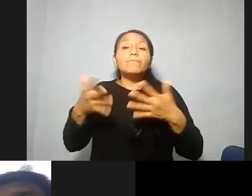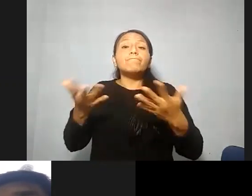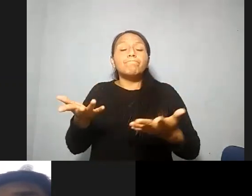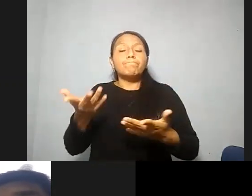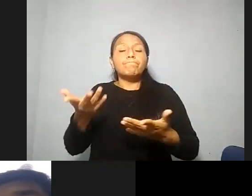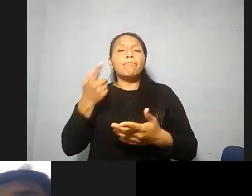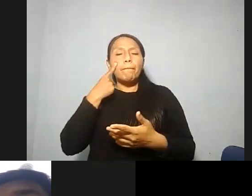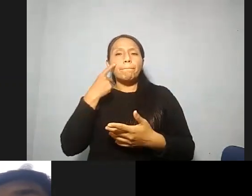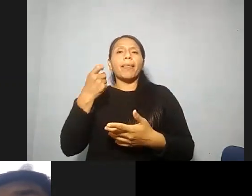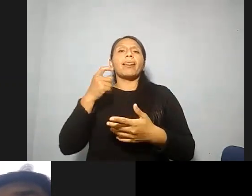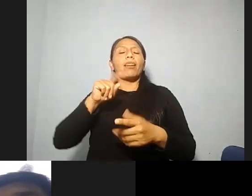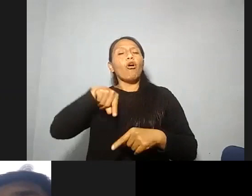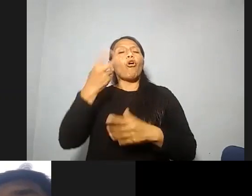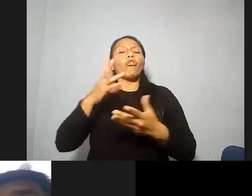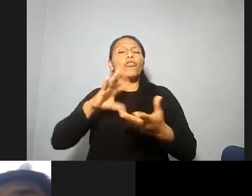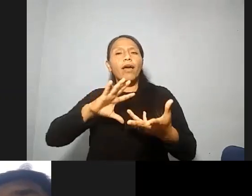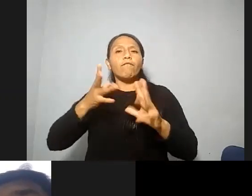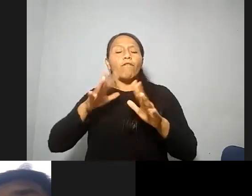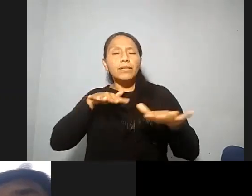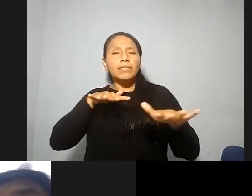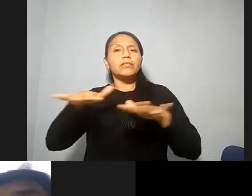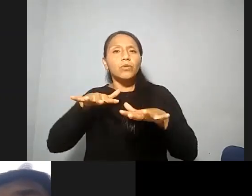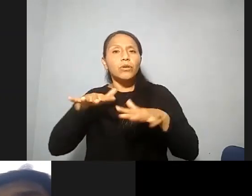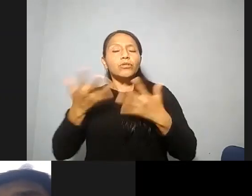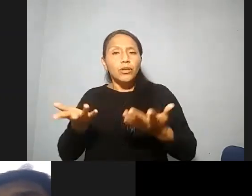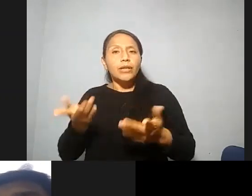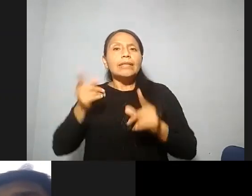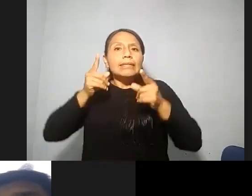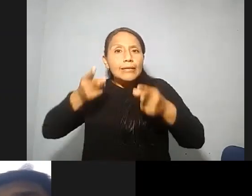descubriendo otras situaciones, ¿no?, que también justamente